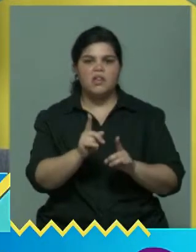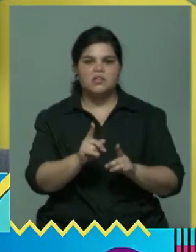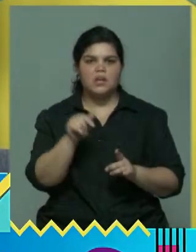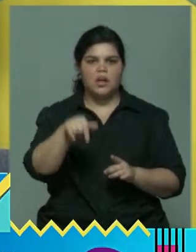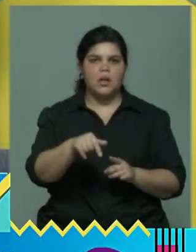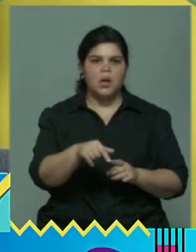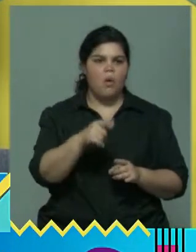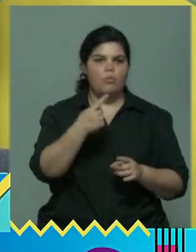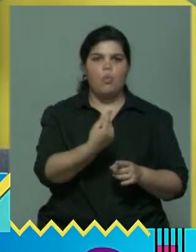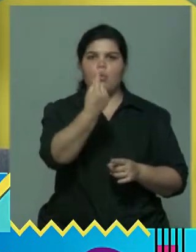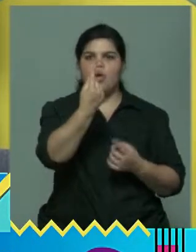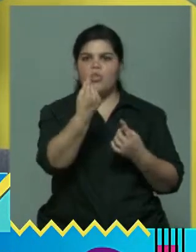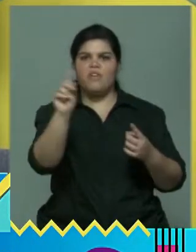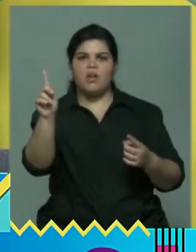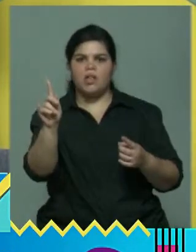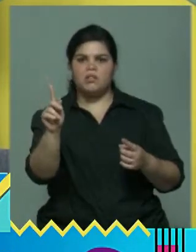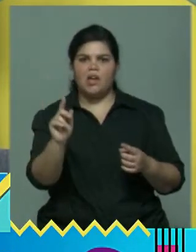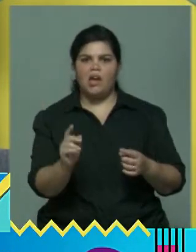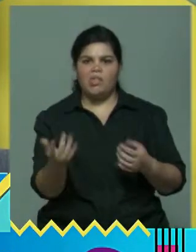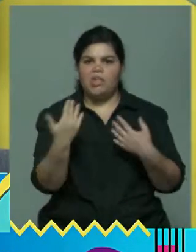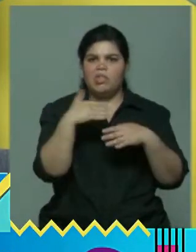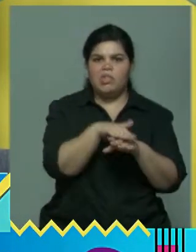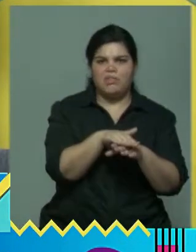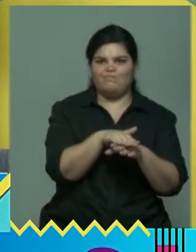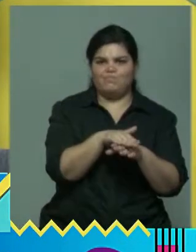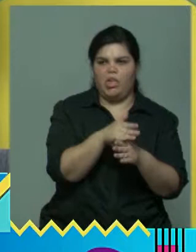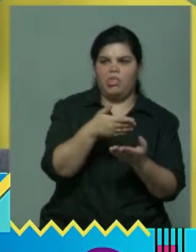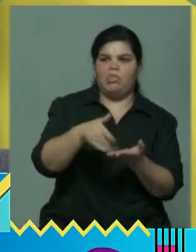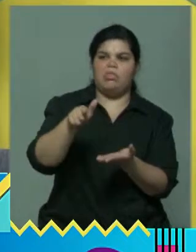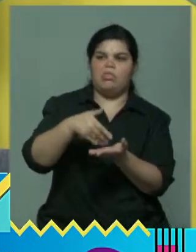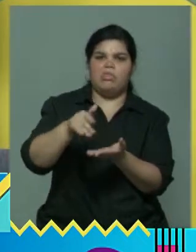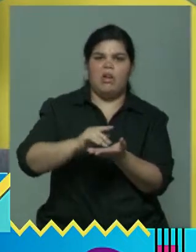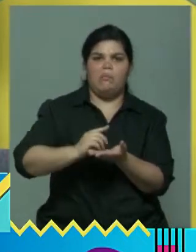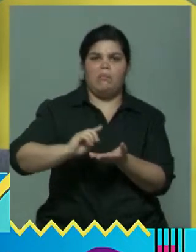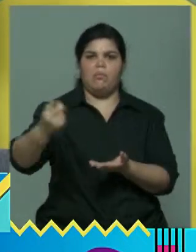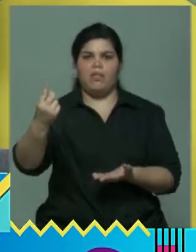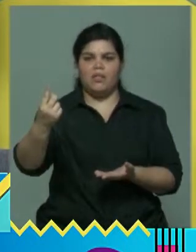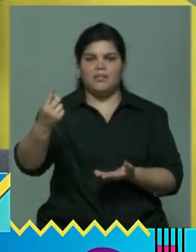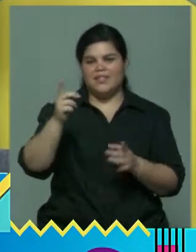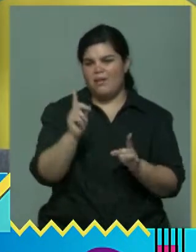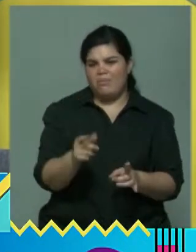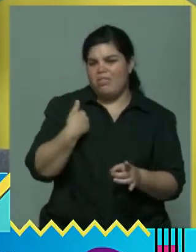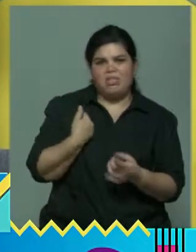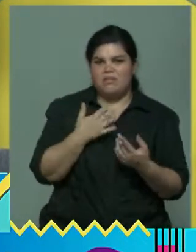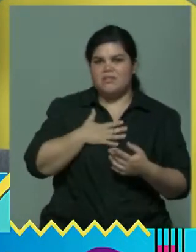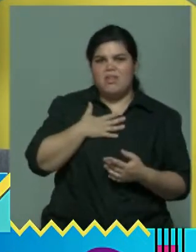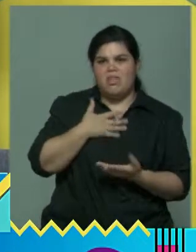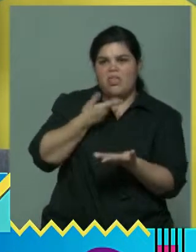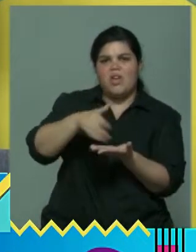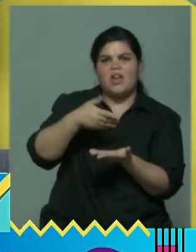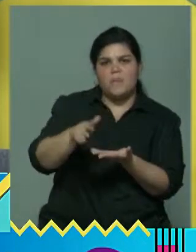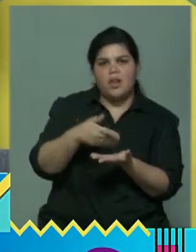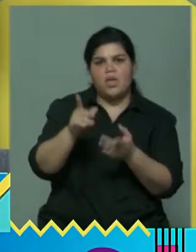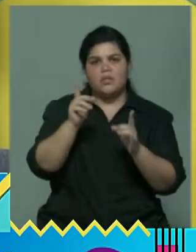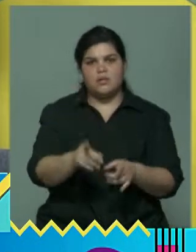mandato, es discriminado. Y como no todos encajamos a la perfección, seguramente hemos sido discriminados o discriminadas por algún motivo. Yo